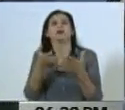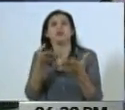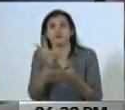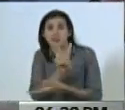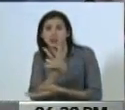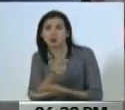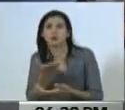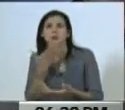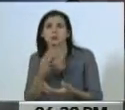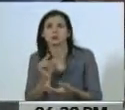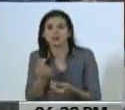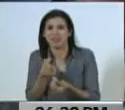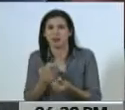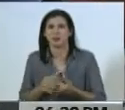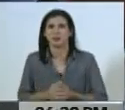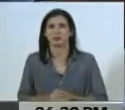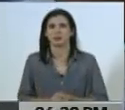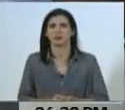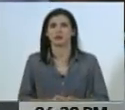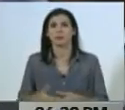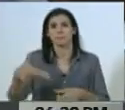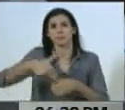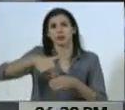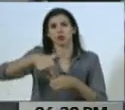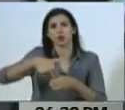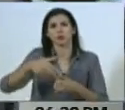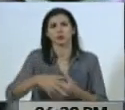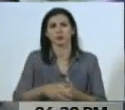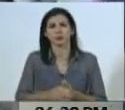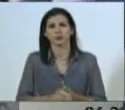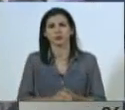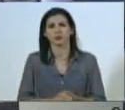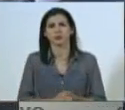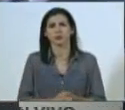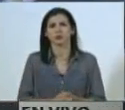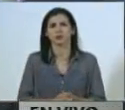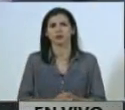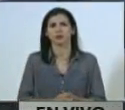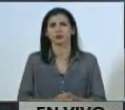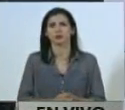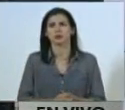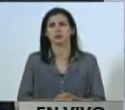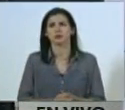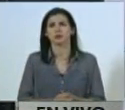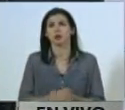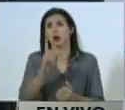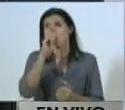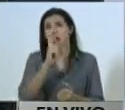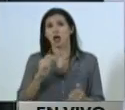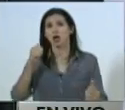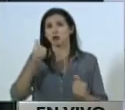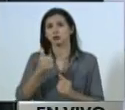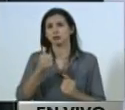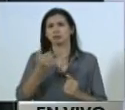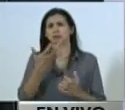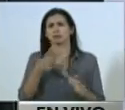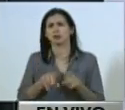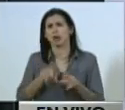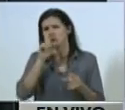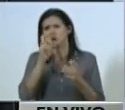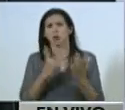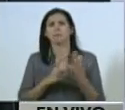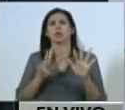Venezuela, por ingreso petrolero, tuvo años como el año